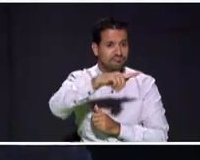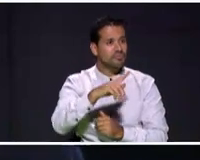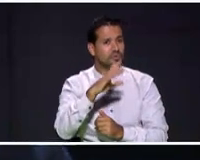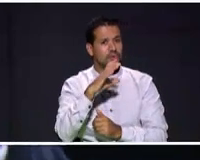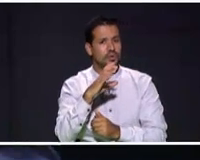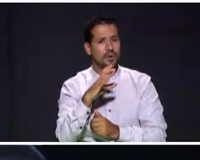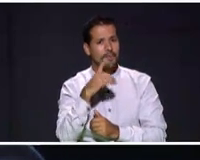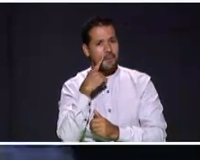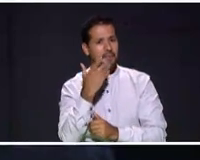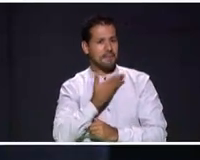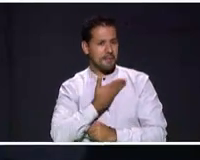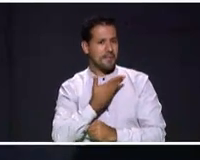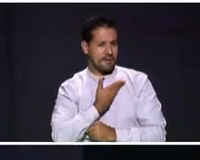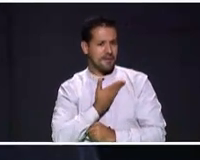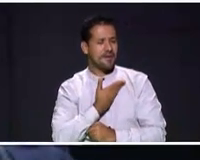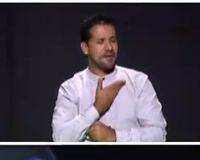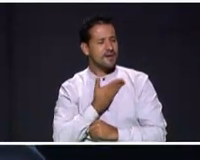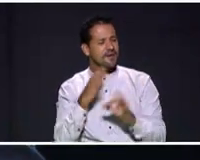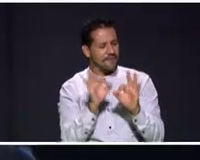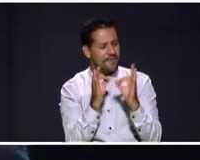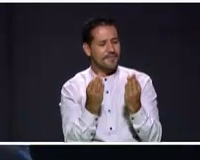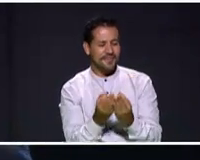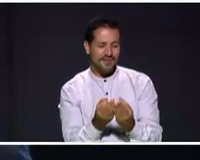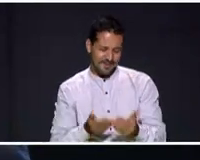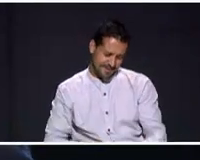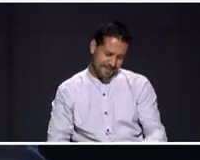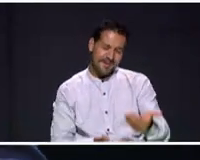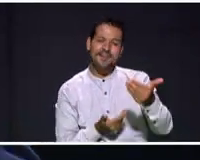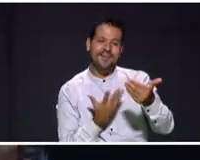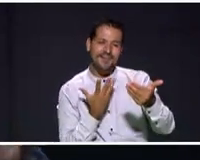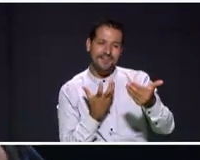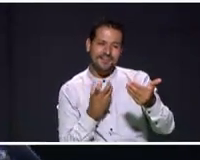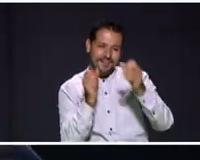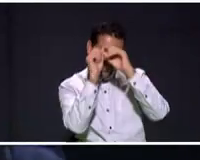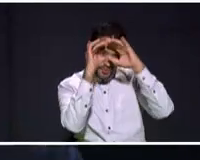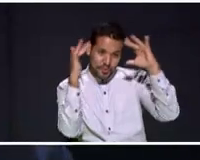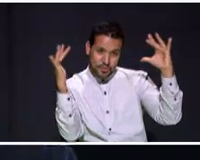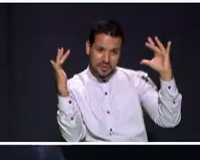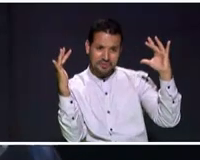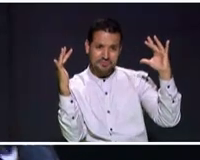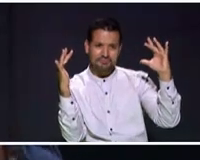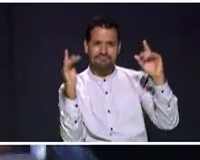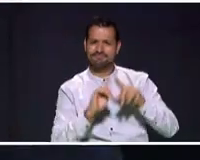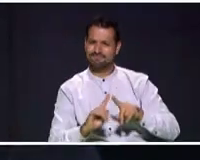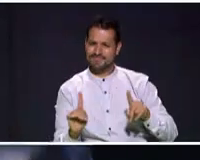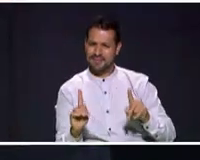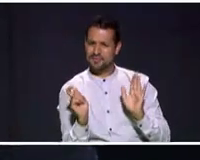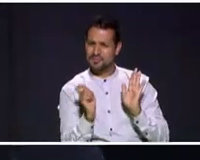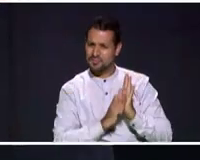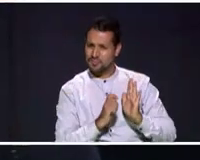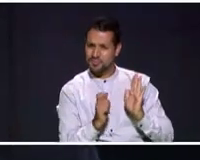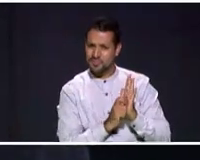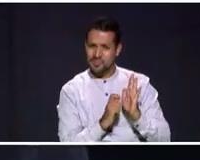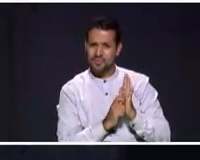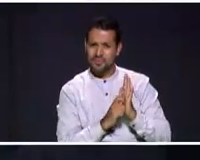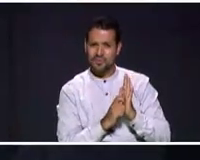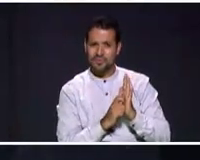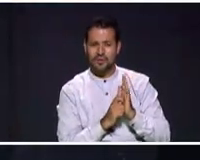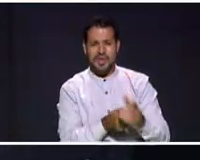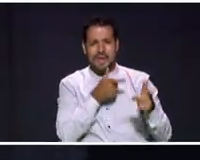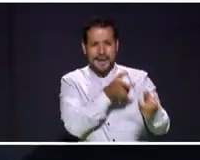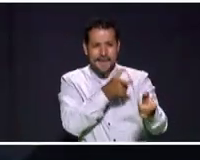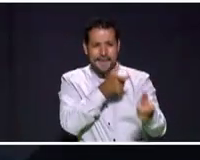familia y las mujeres de hogar y de familia que siempre han soñado ser pero no podemos pensar en que esto solamente es bala va la bala no